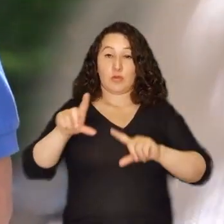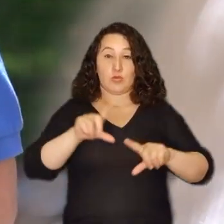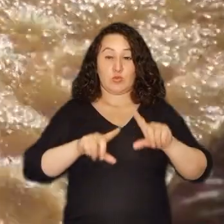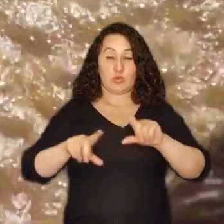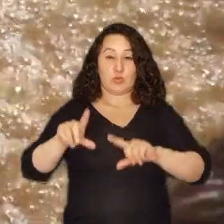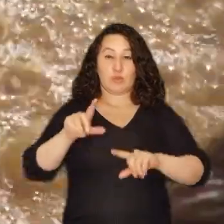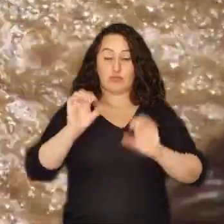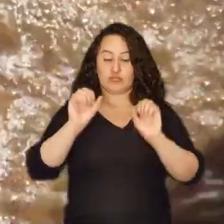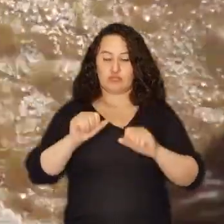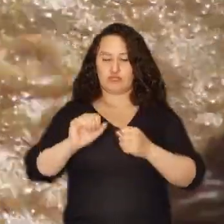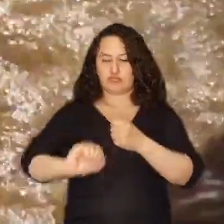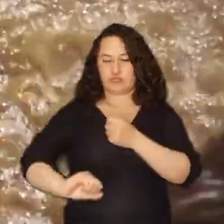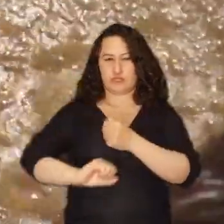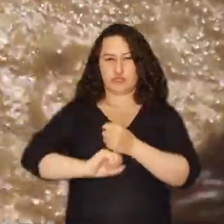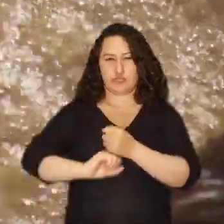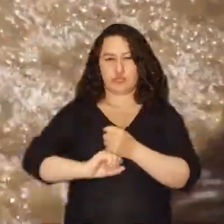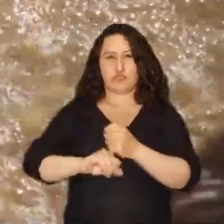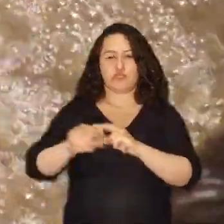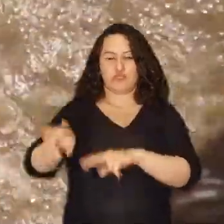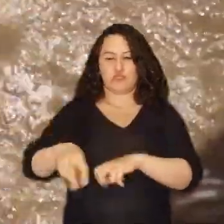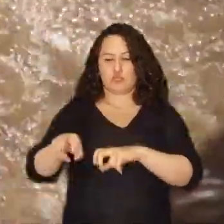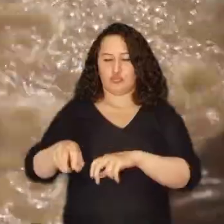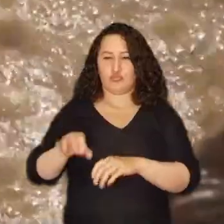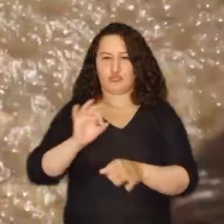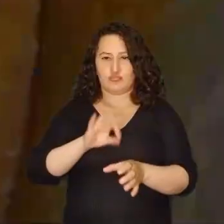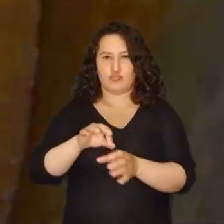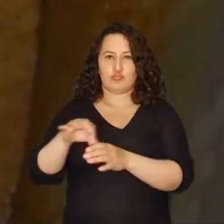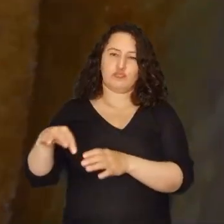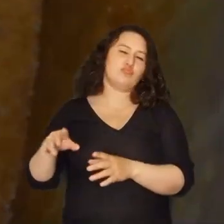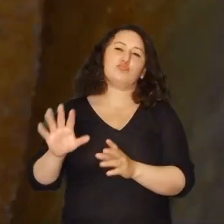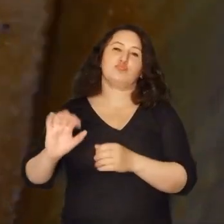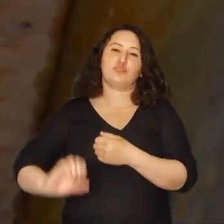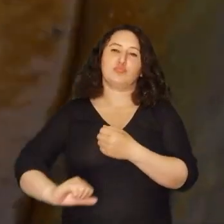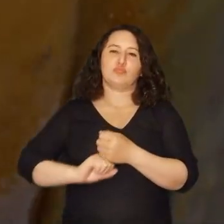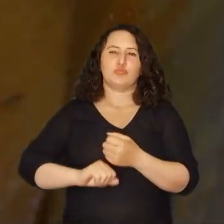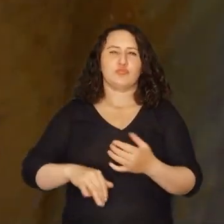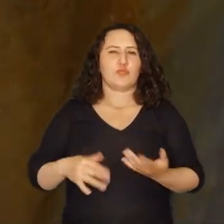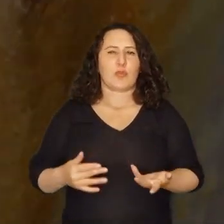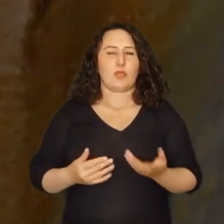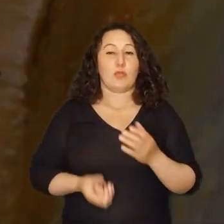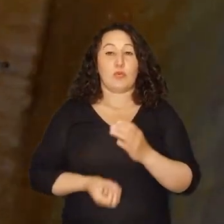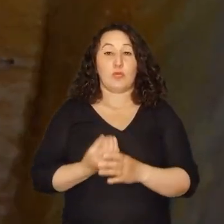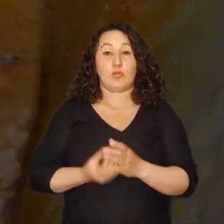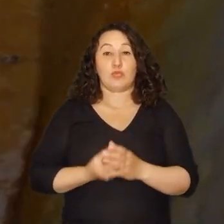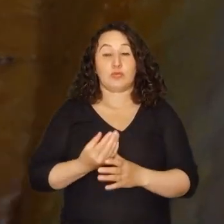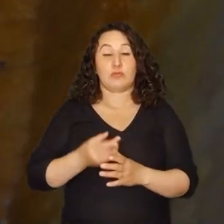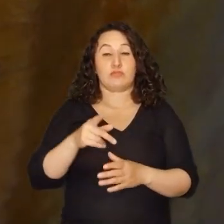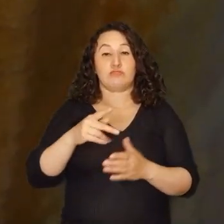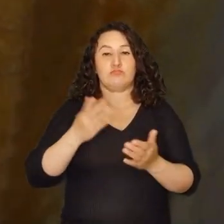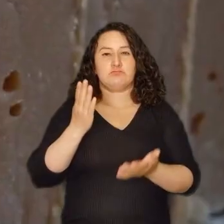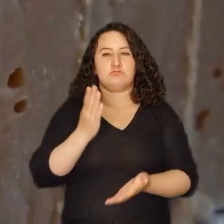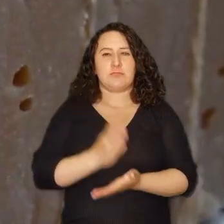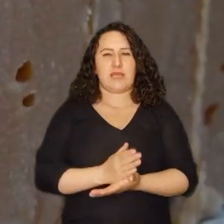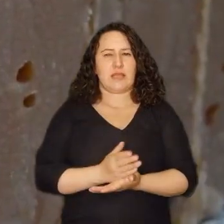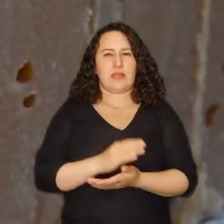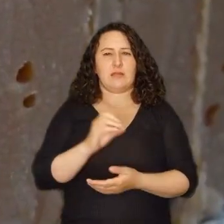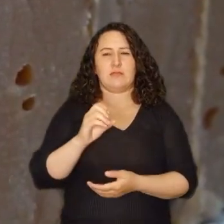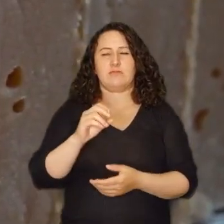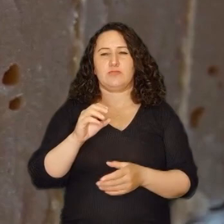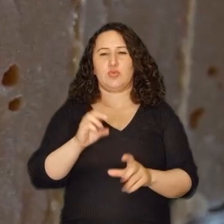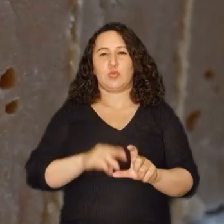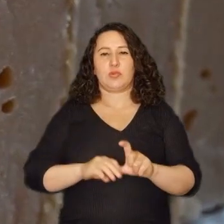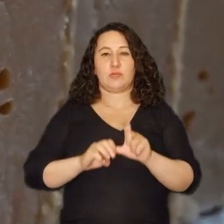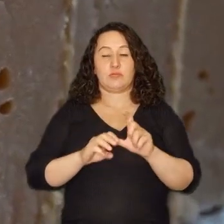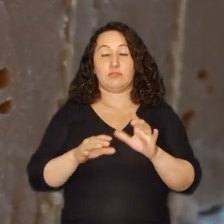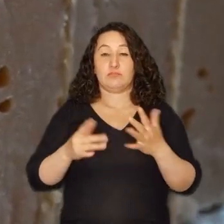laboratorio nos ha apoyado, en la parte de cultivos y laboratorio nos ha apoyado para poder producir una panela totalmente orgánica.